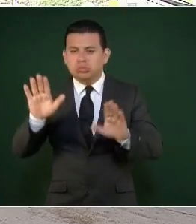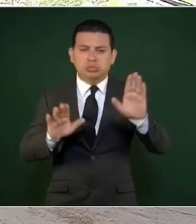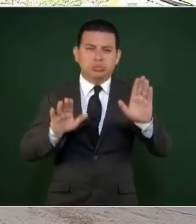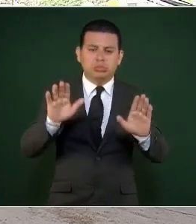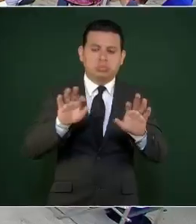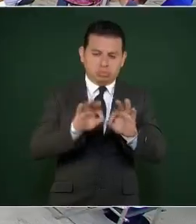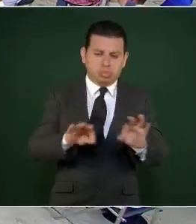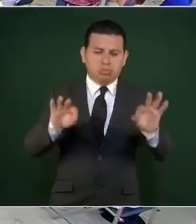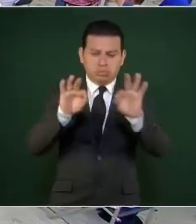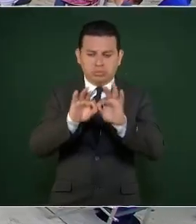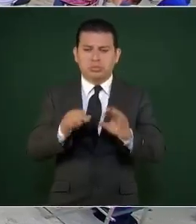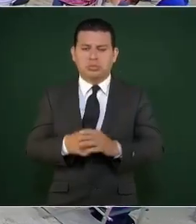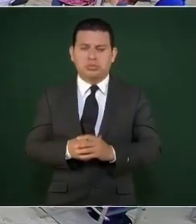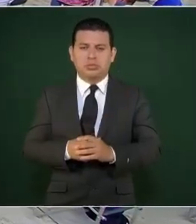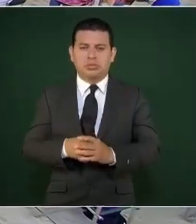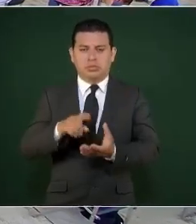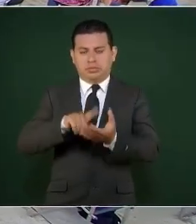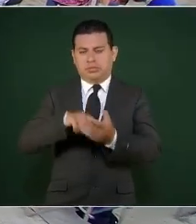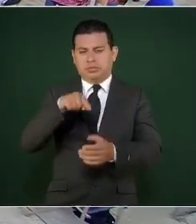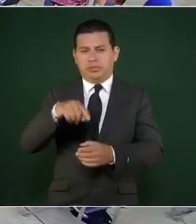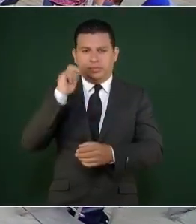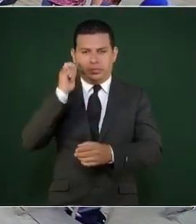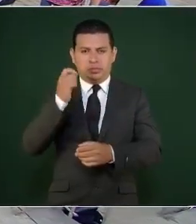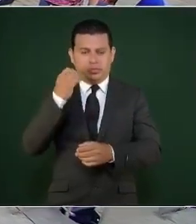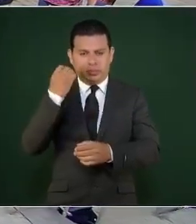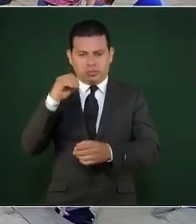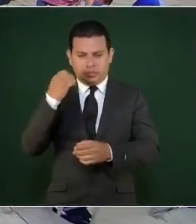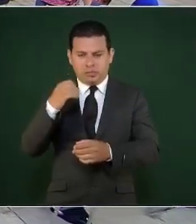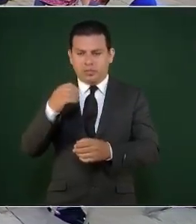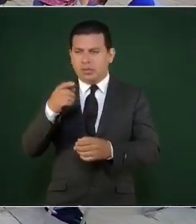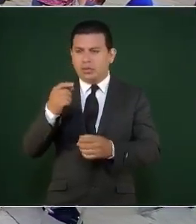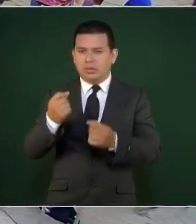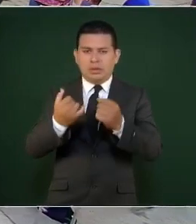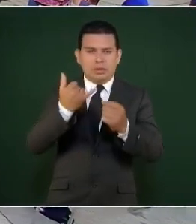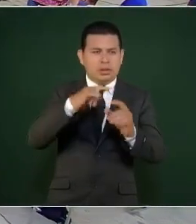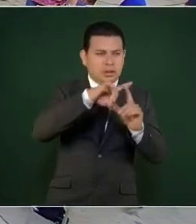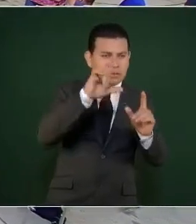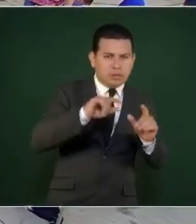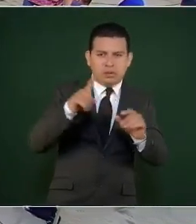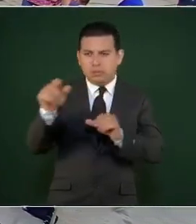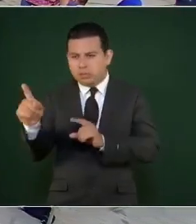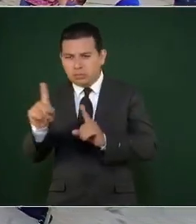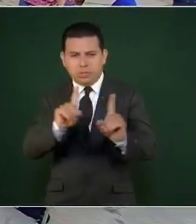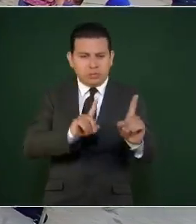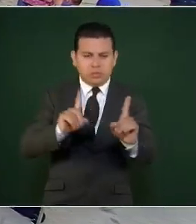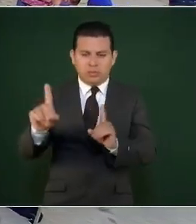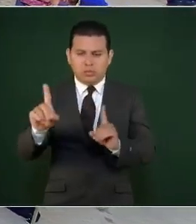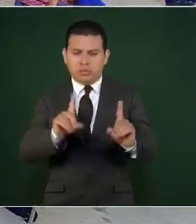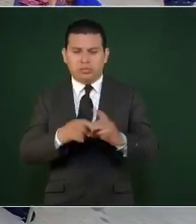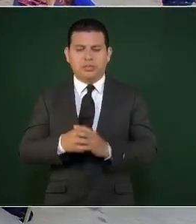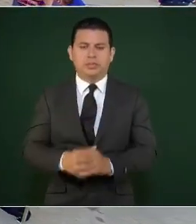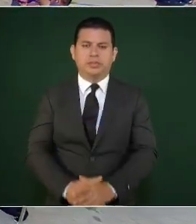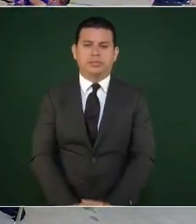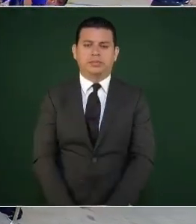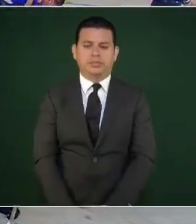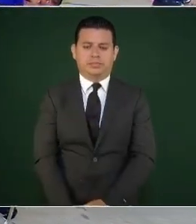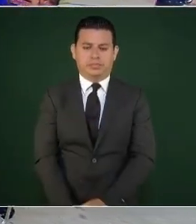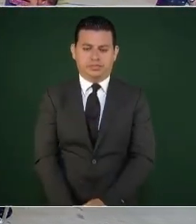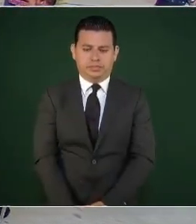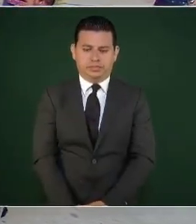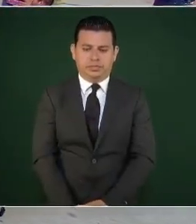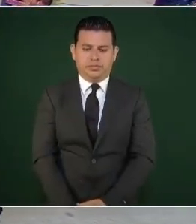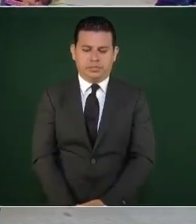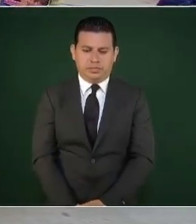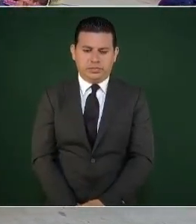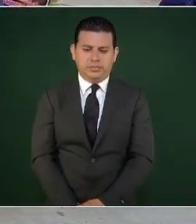periodismo de Oaxaca y Nacional. Tú eres Oaxaca. Ándale, contigo empezamos.